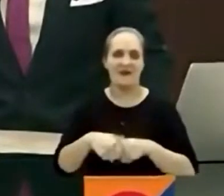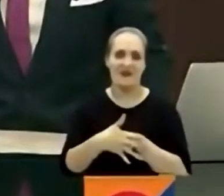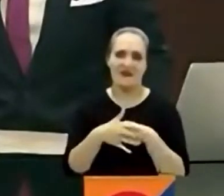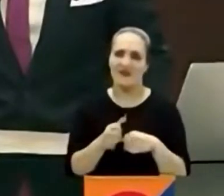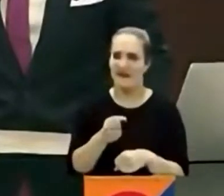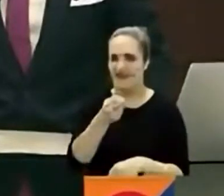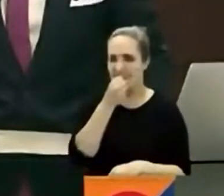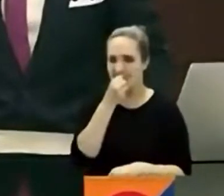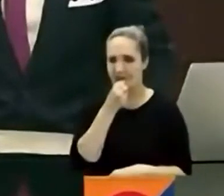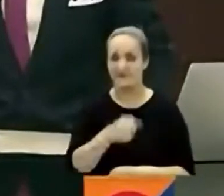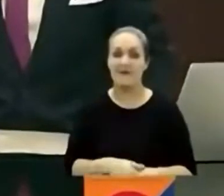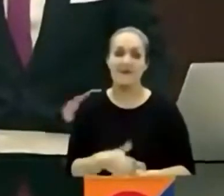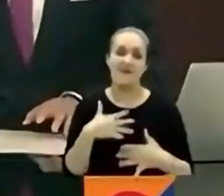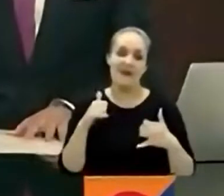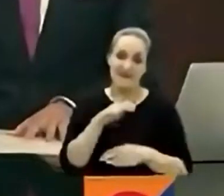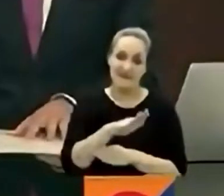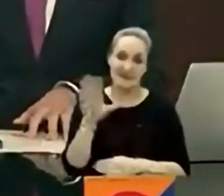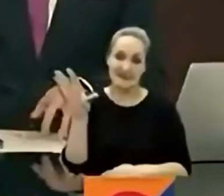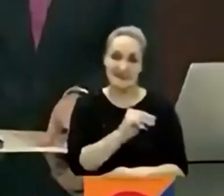emisión del mediodía. Feliz tarde.